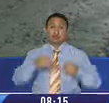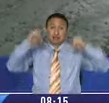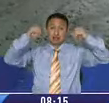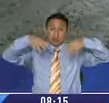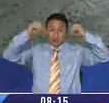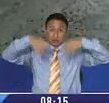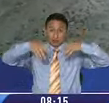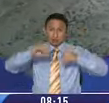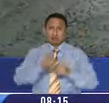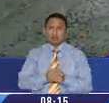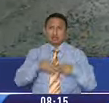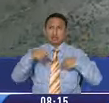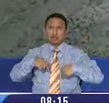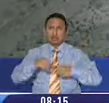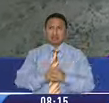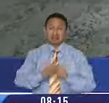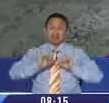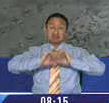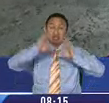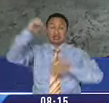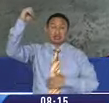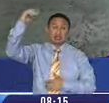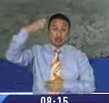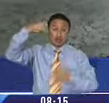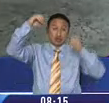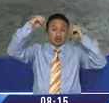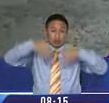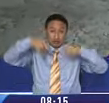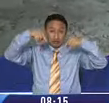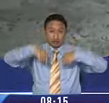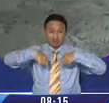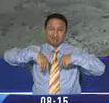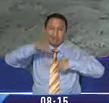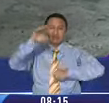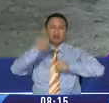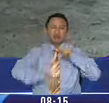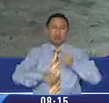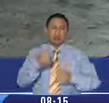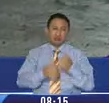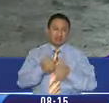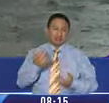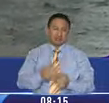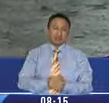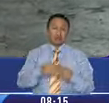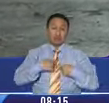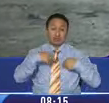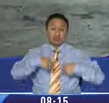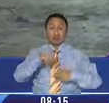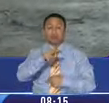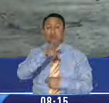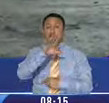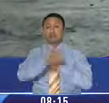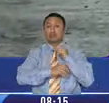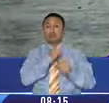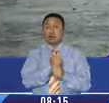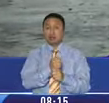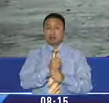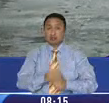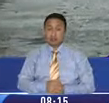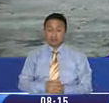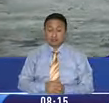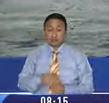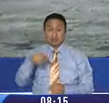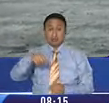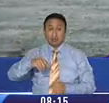esté el clima seco, esté en las lluvias se acrecenta más el problema. Yo vivo aquí como 25 años, ahí